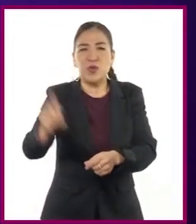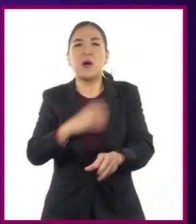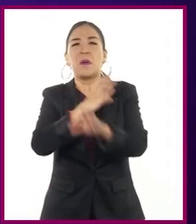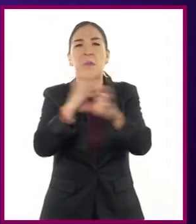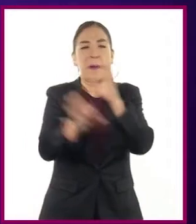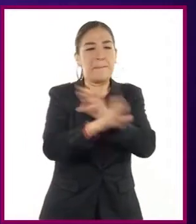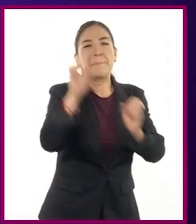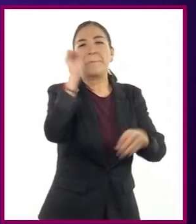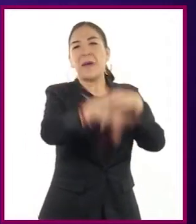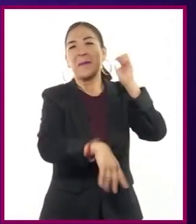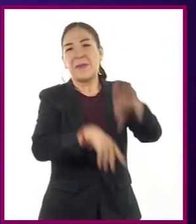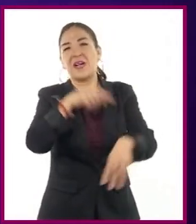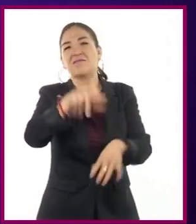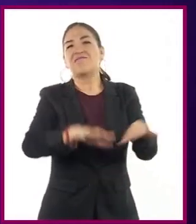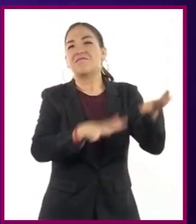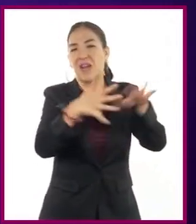insecticidas.